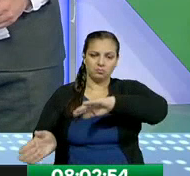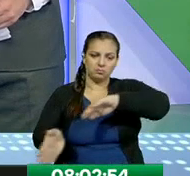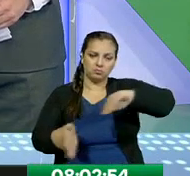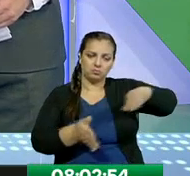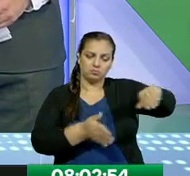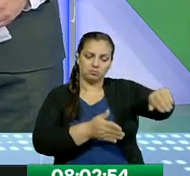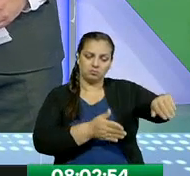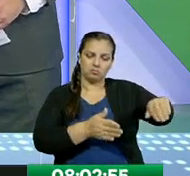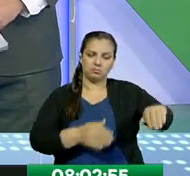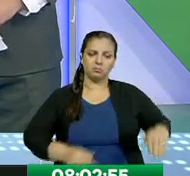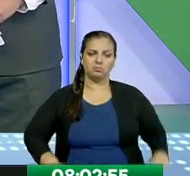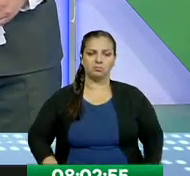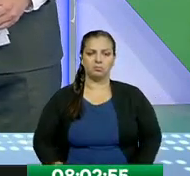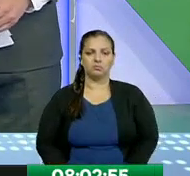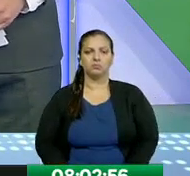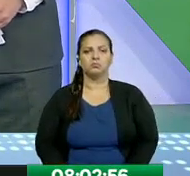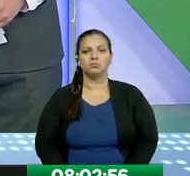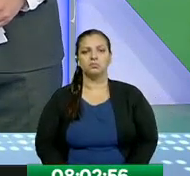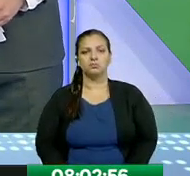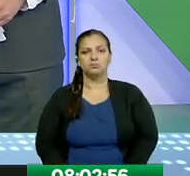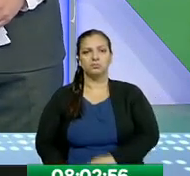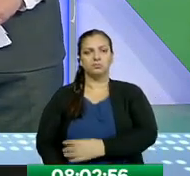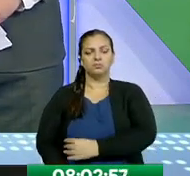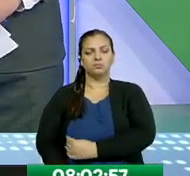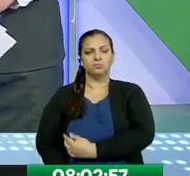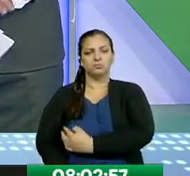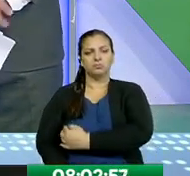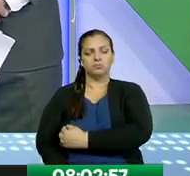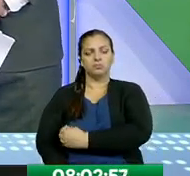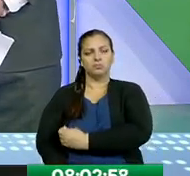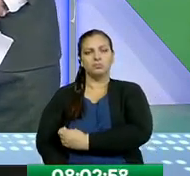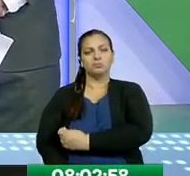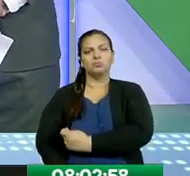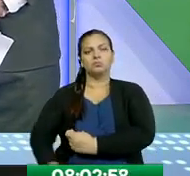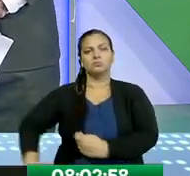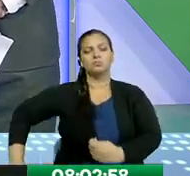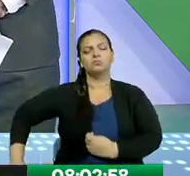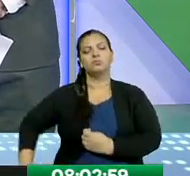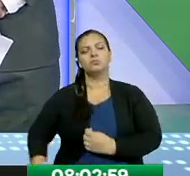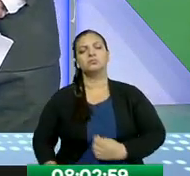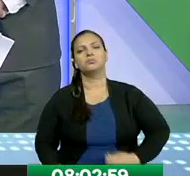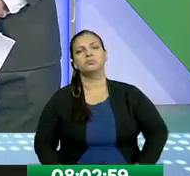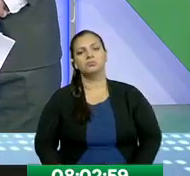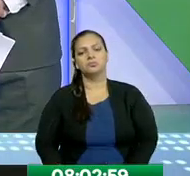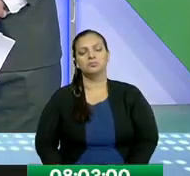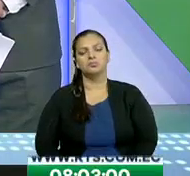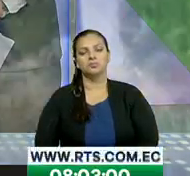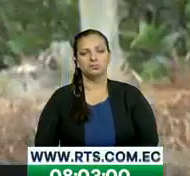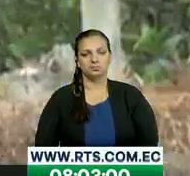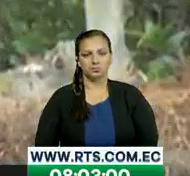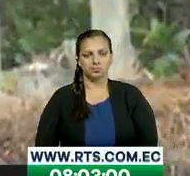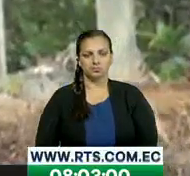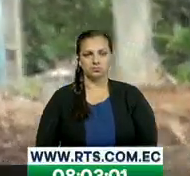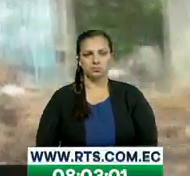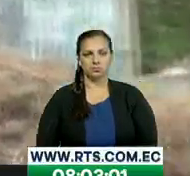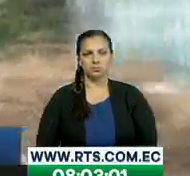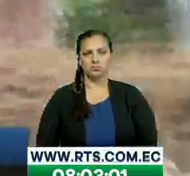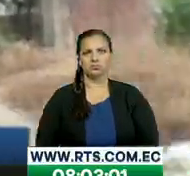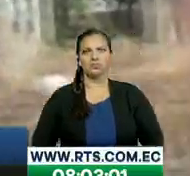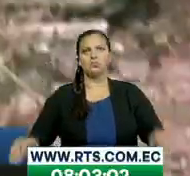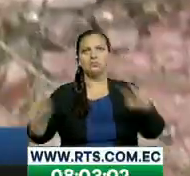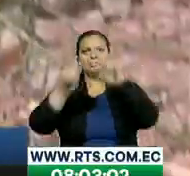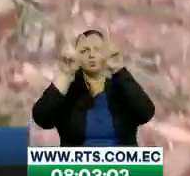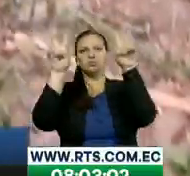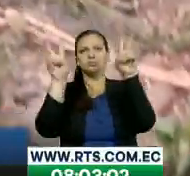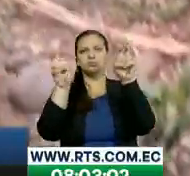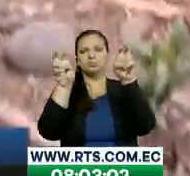tenemos con cepillo para fierro. Bueno, aquí están los titulares del día de hoy. Delincuentes roban